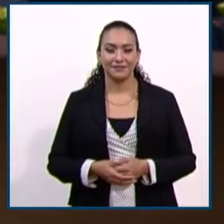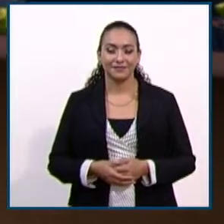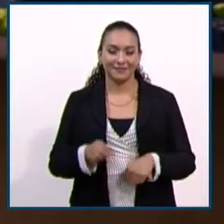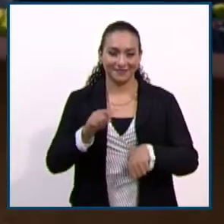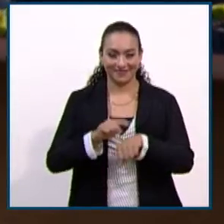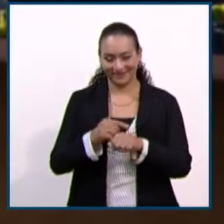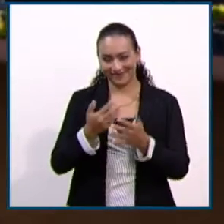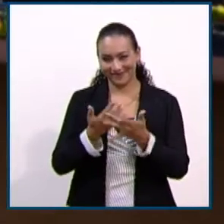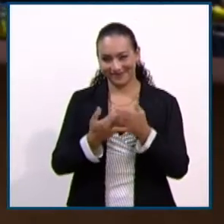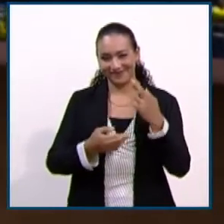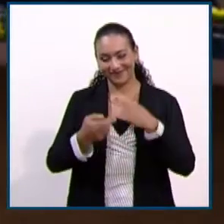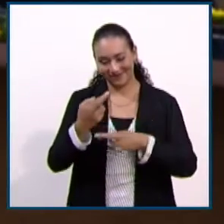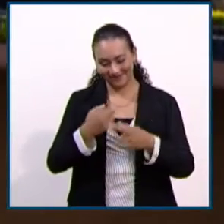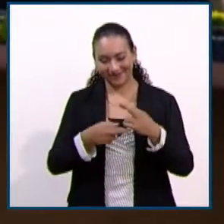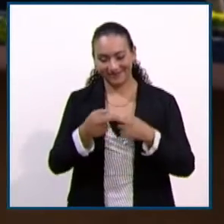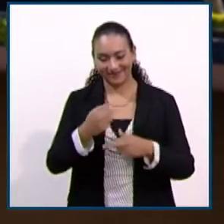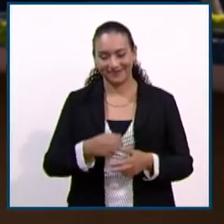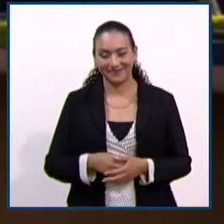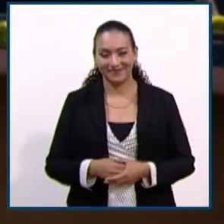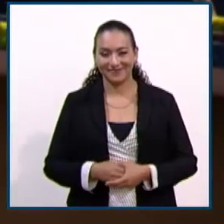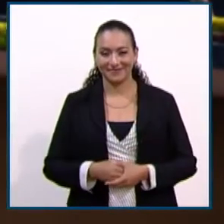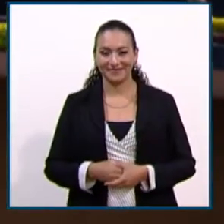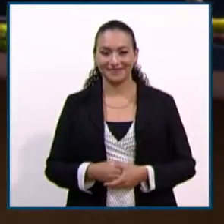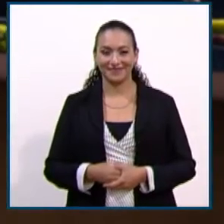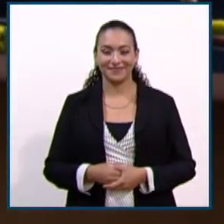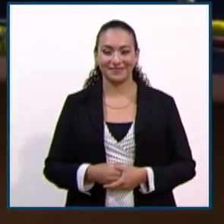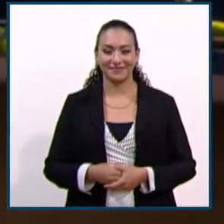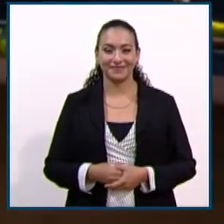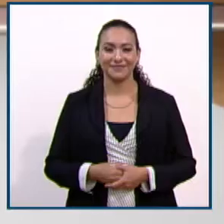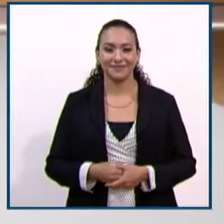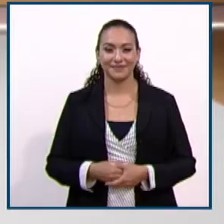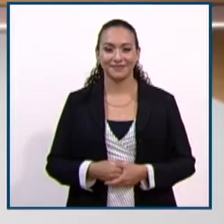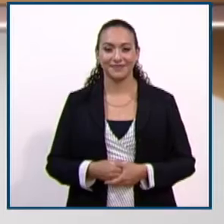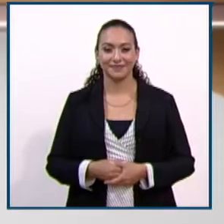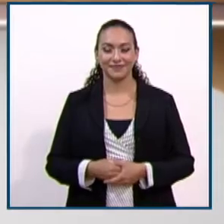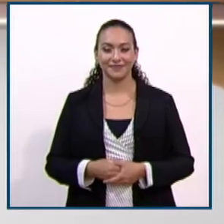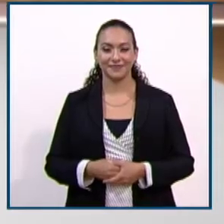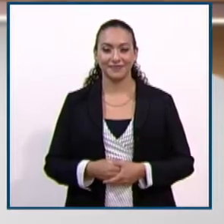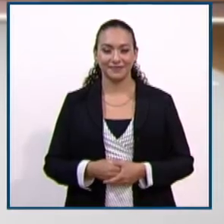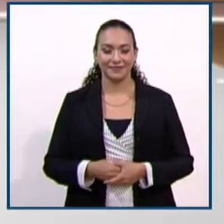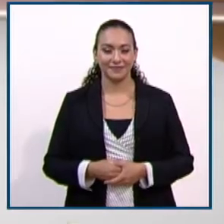Hacemos una breve pausa y continuamos en Semanario Judicial.